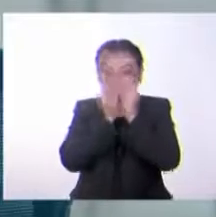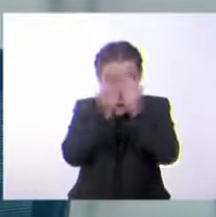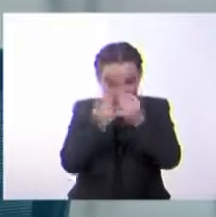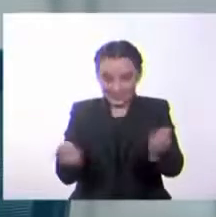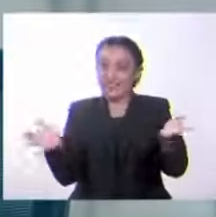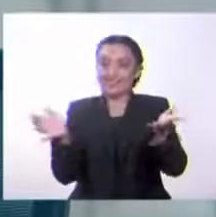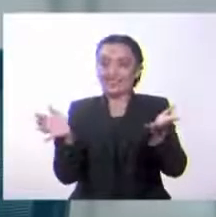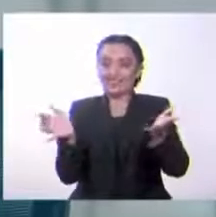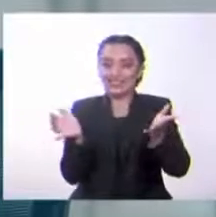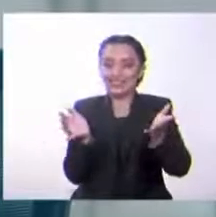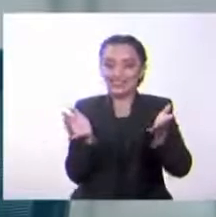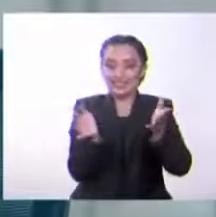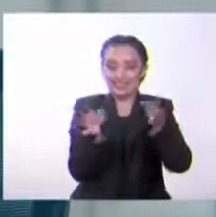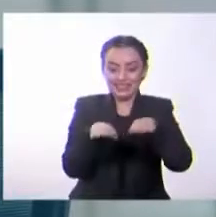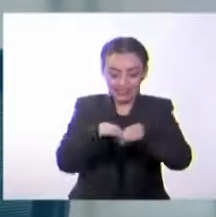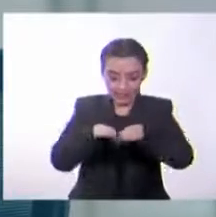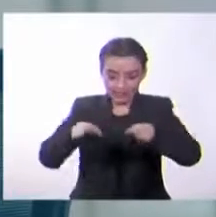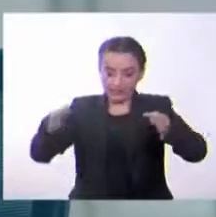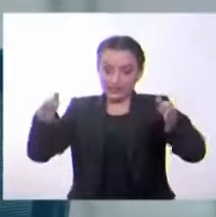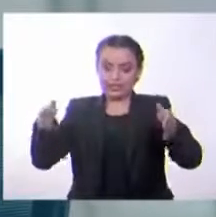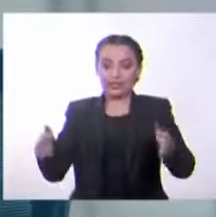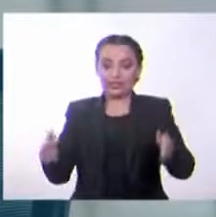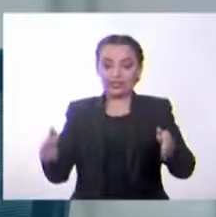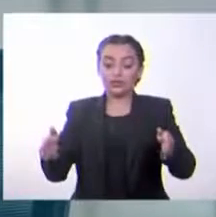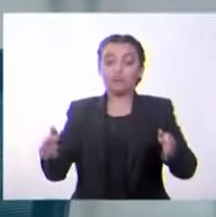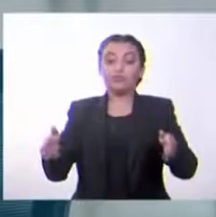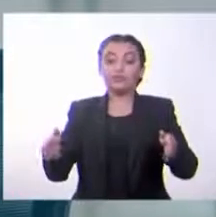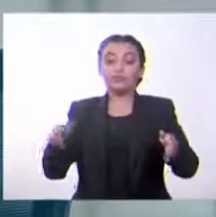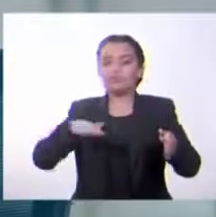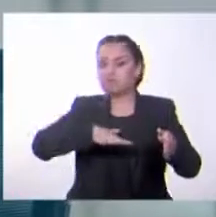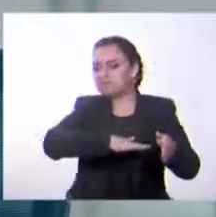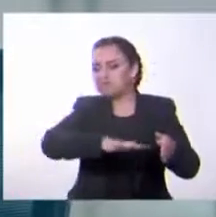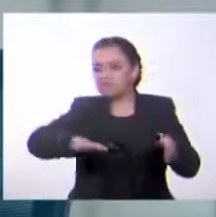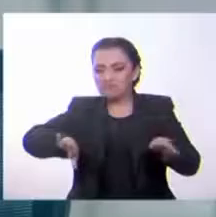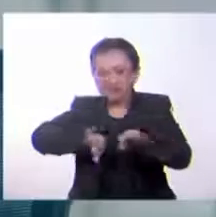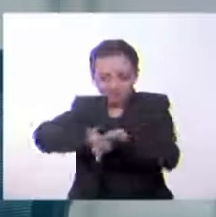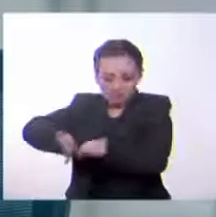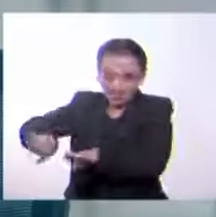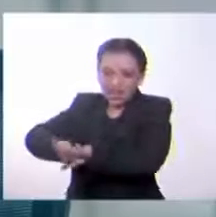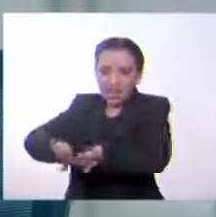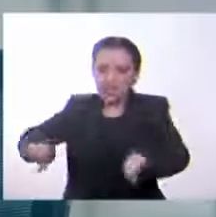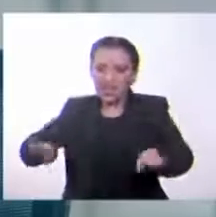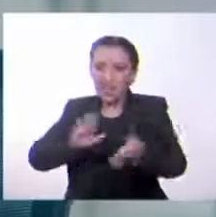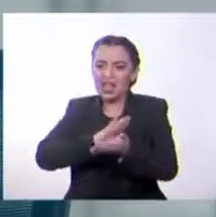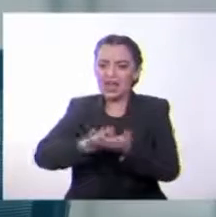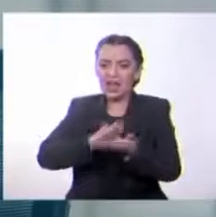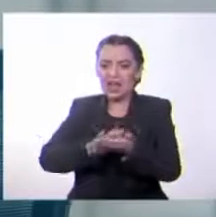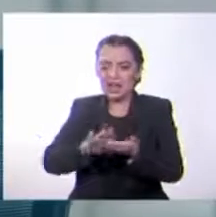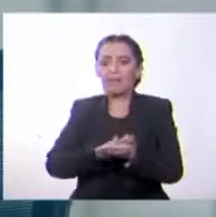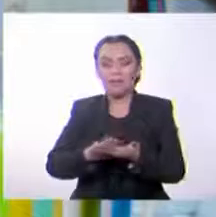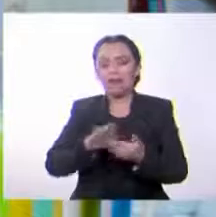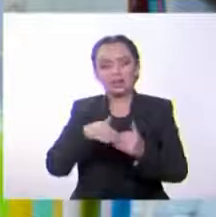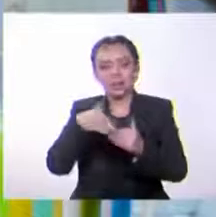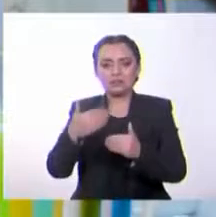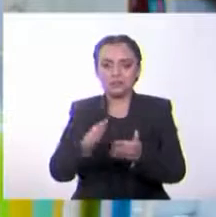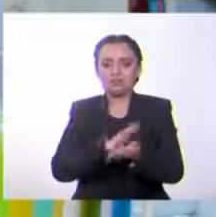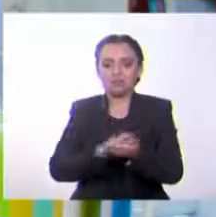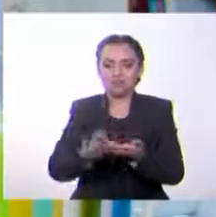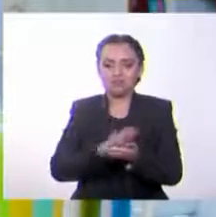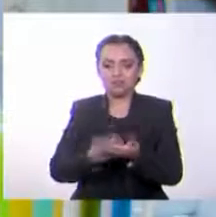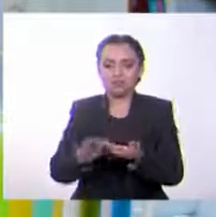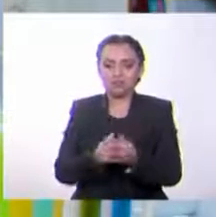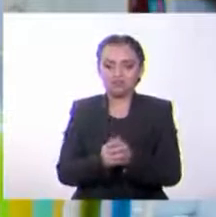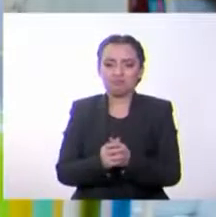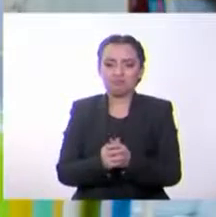la superficie donde hagas este experimento, procura que sea una superficie que después puedas limpiar. Y por